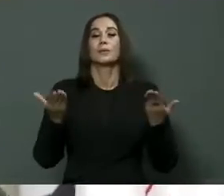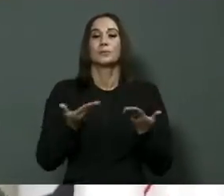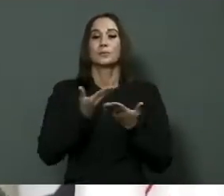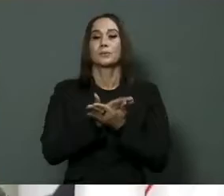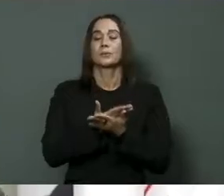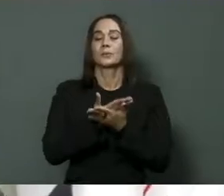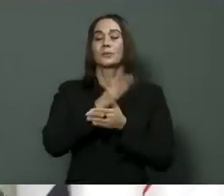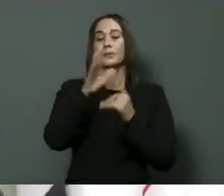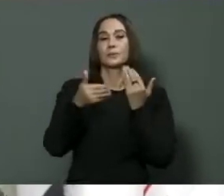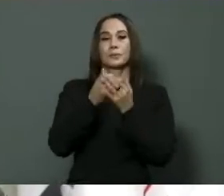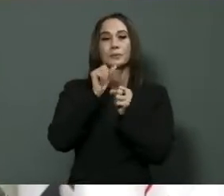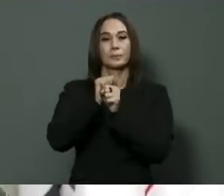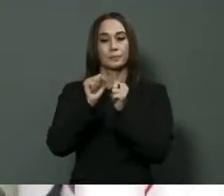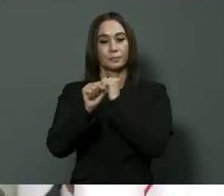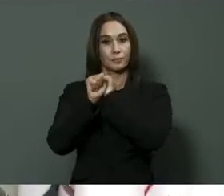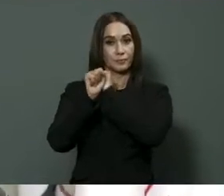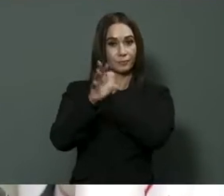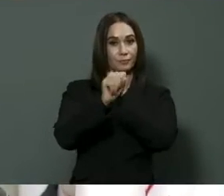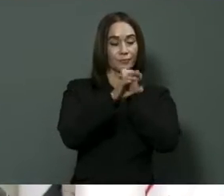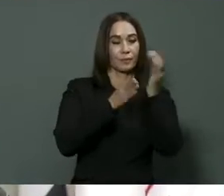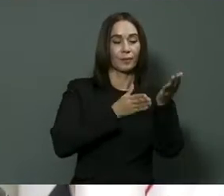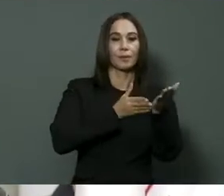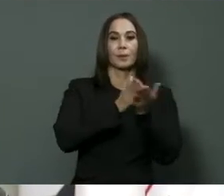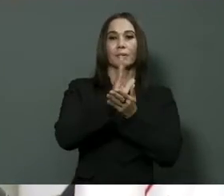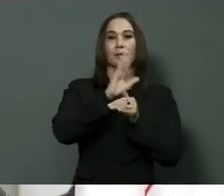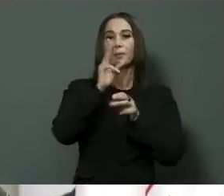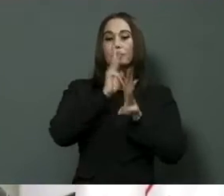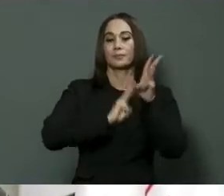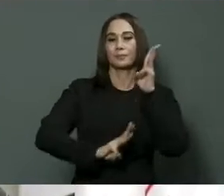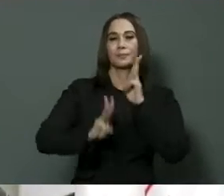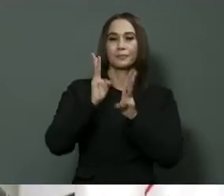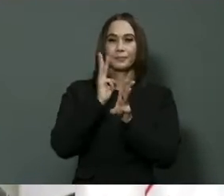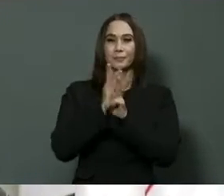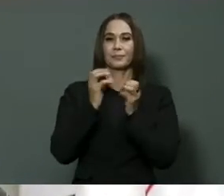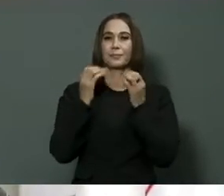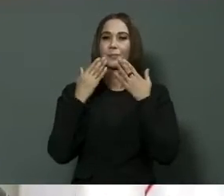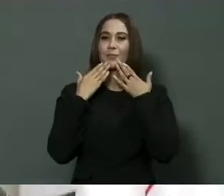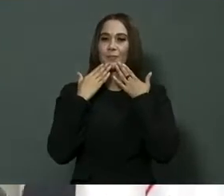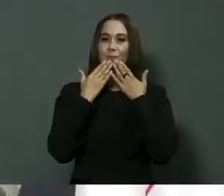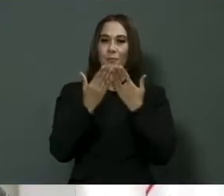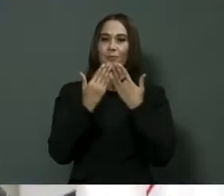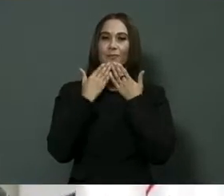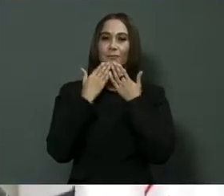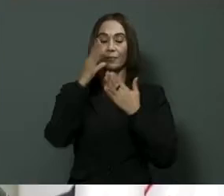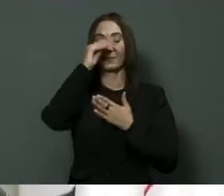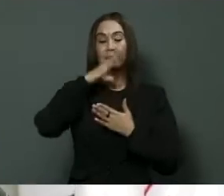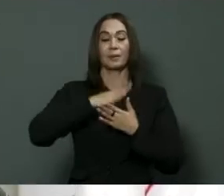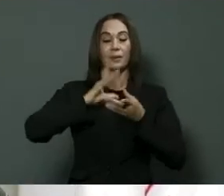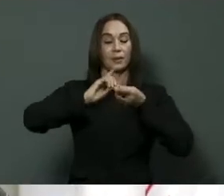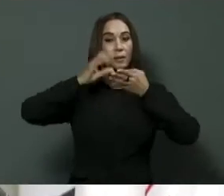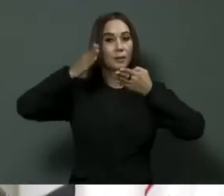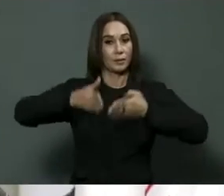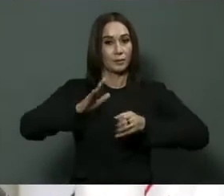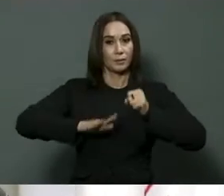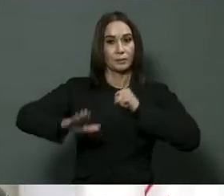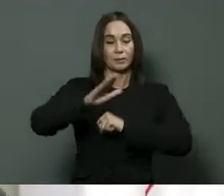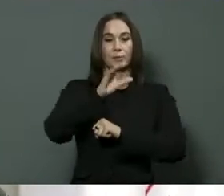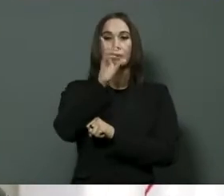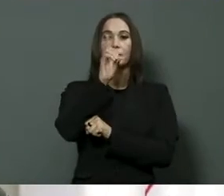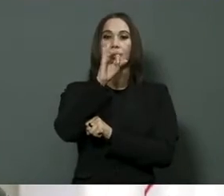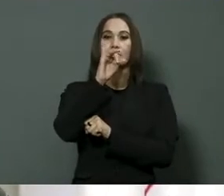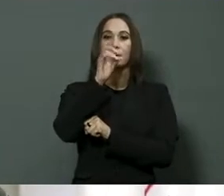nuestras actividades se difunden a través de todo el mundo. Muchísimas gracias al señor director general del